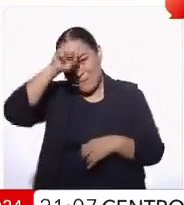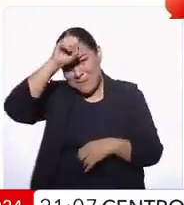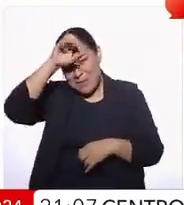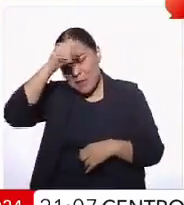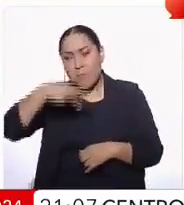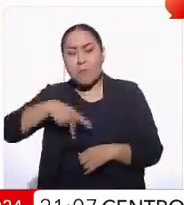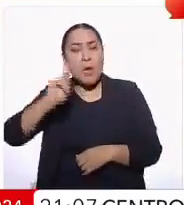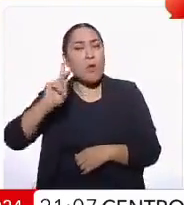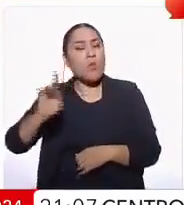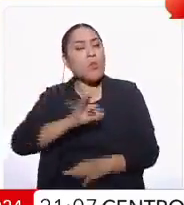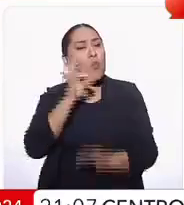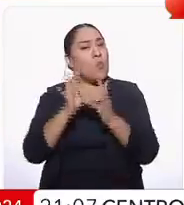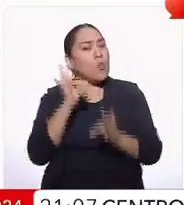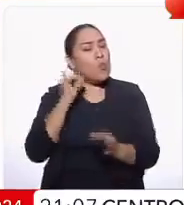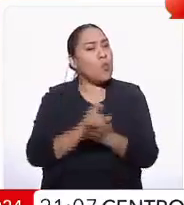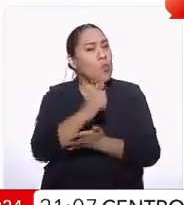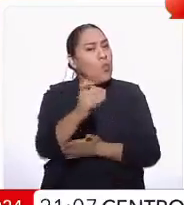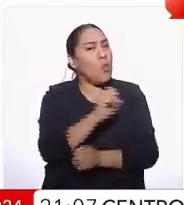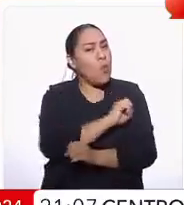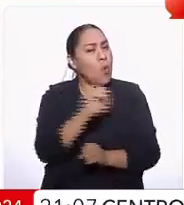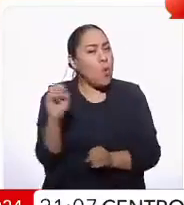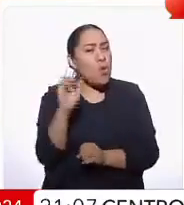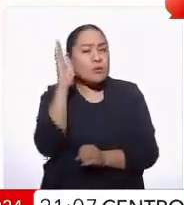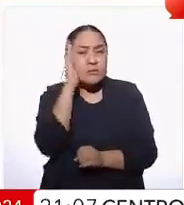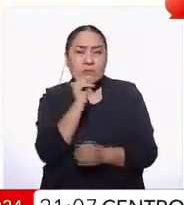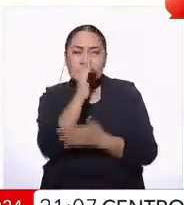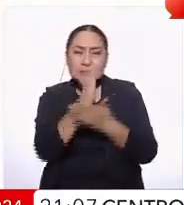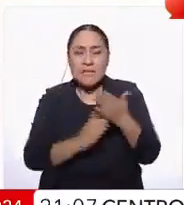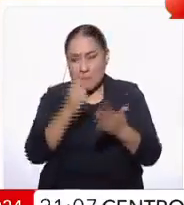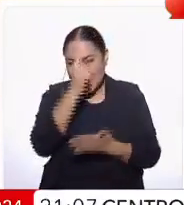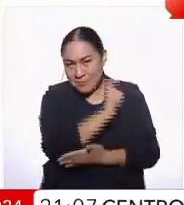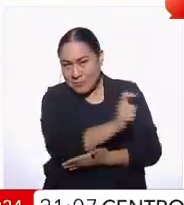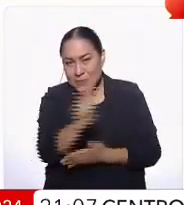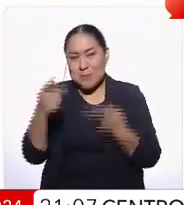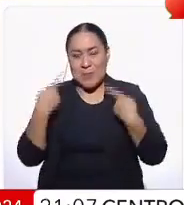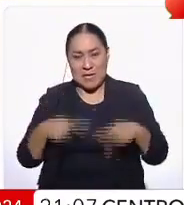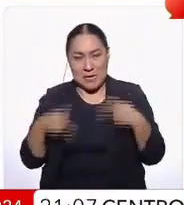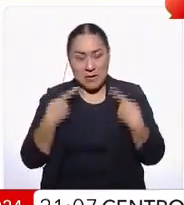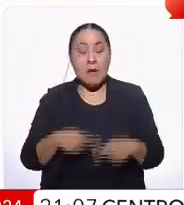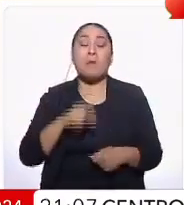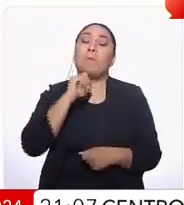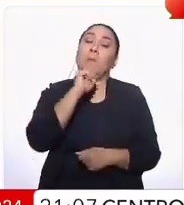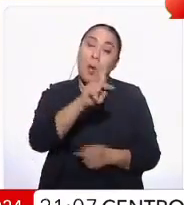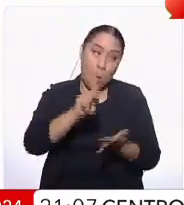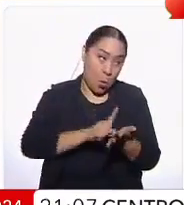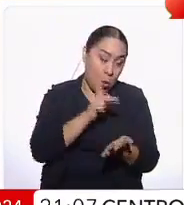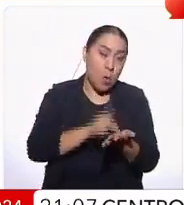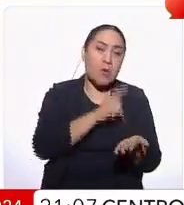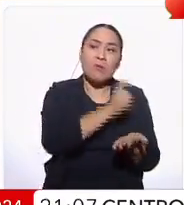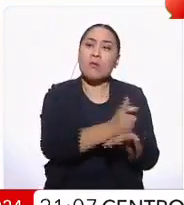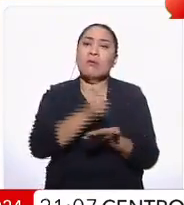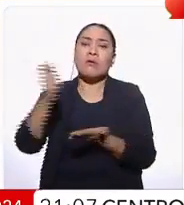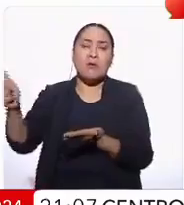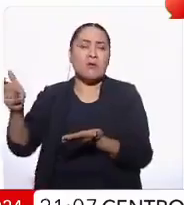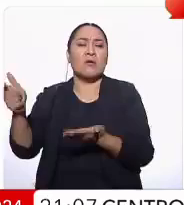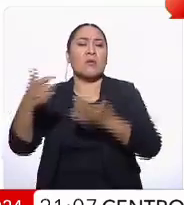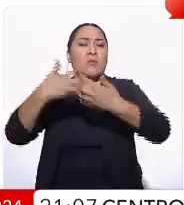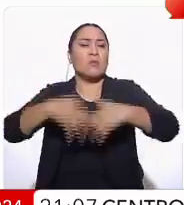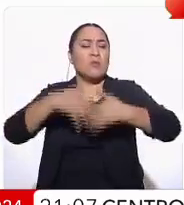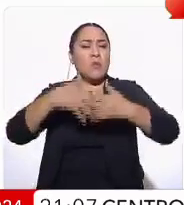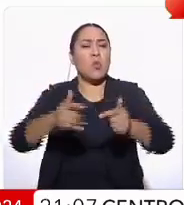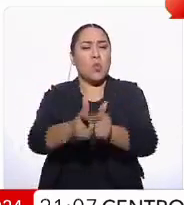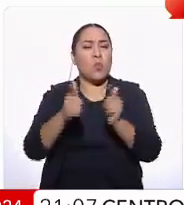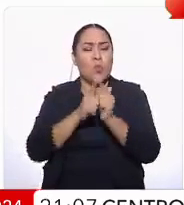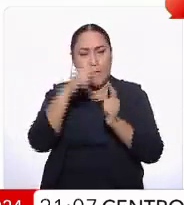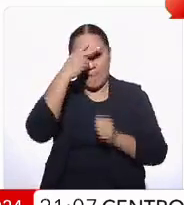había cumplido ni con el 50% del pago a las víctimas, e incluso le devolvió dinero a Grupo México.